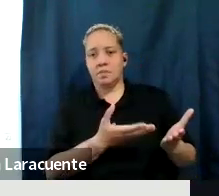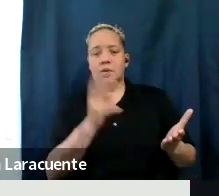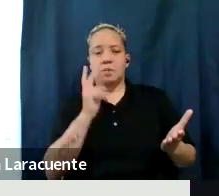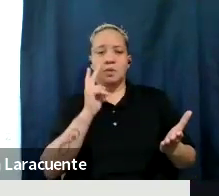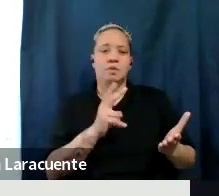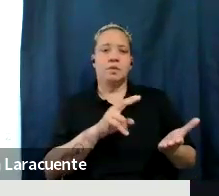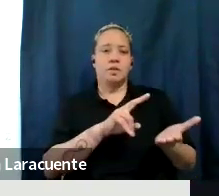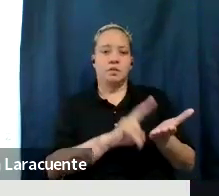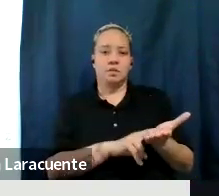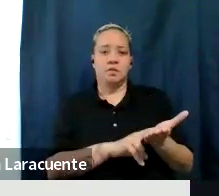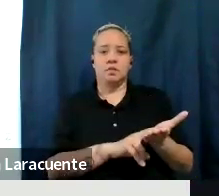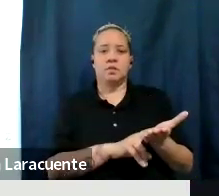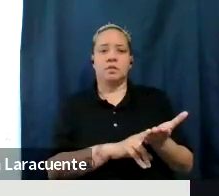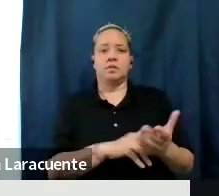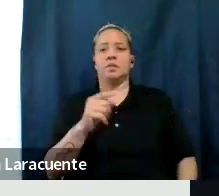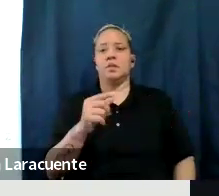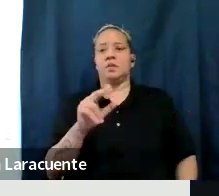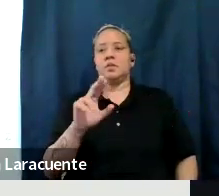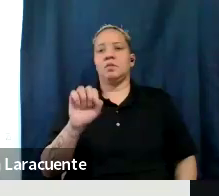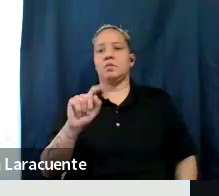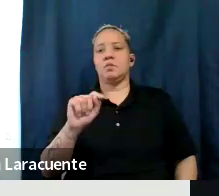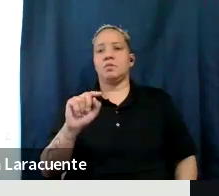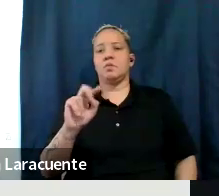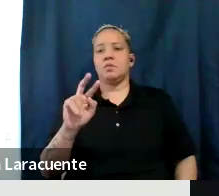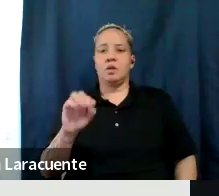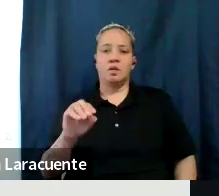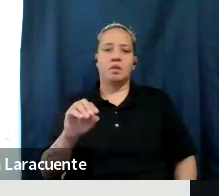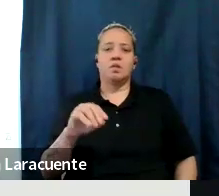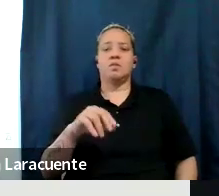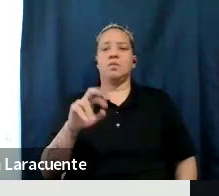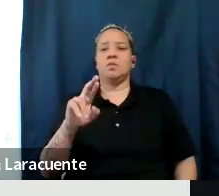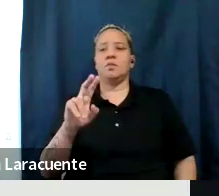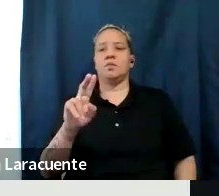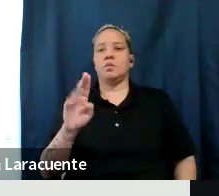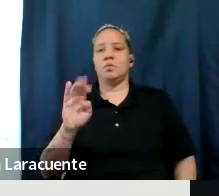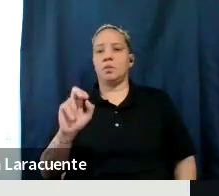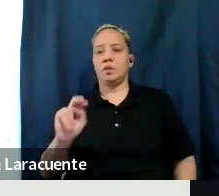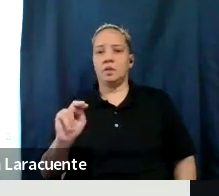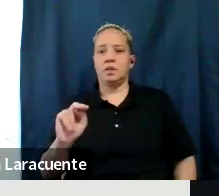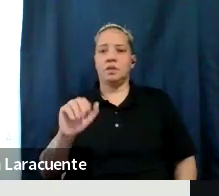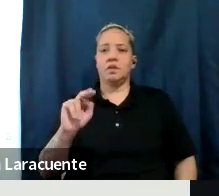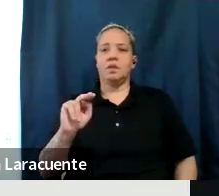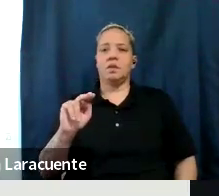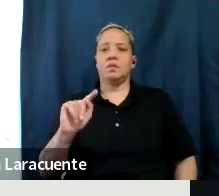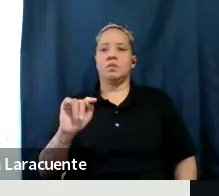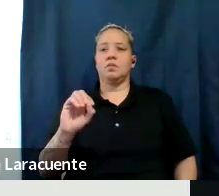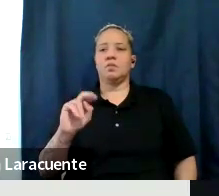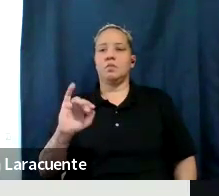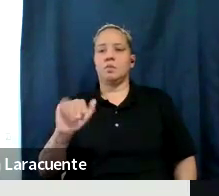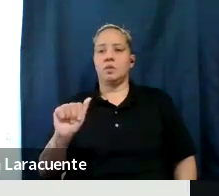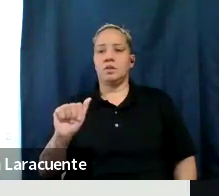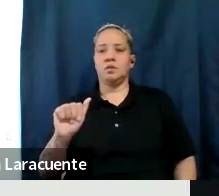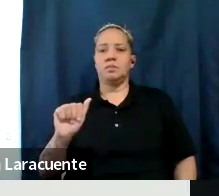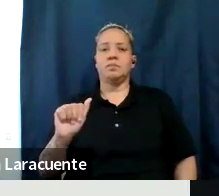ver las firmas de Gustavo Agraíz, de Muna Ali, de Rubén del Rosario, de Antonia Sáez,